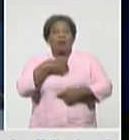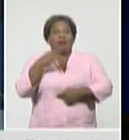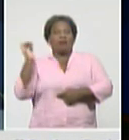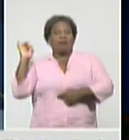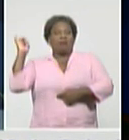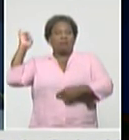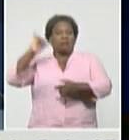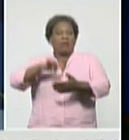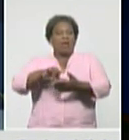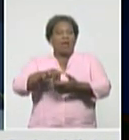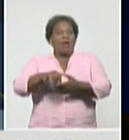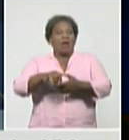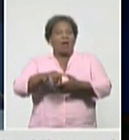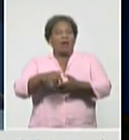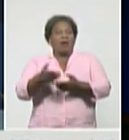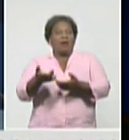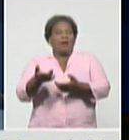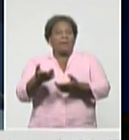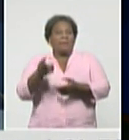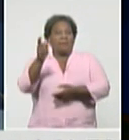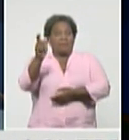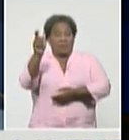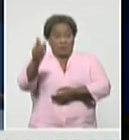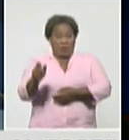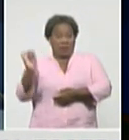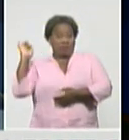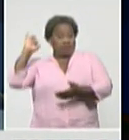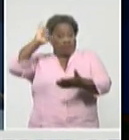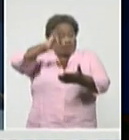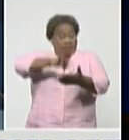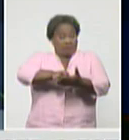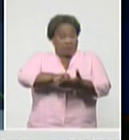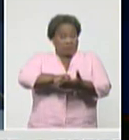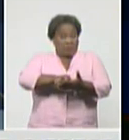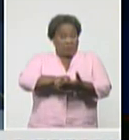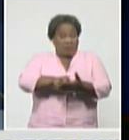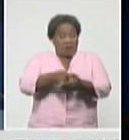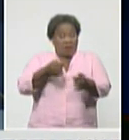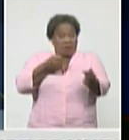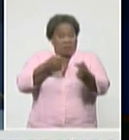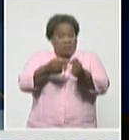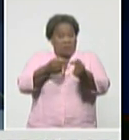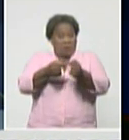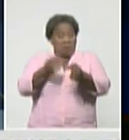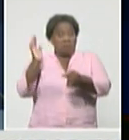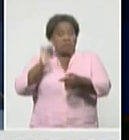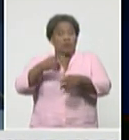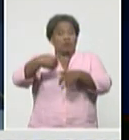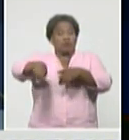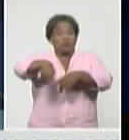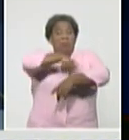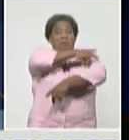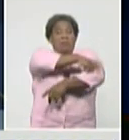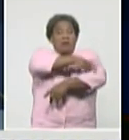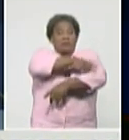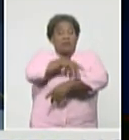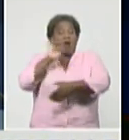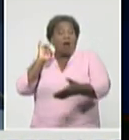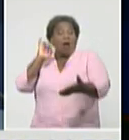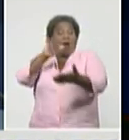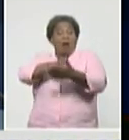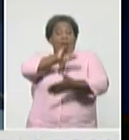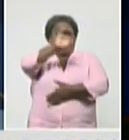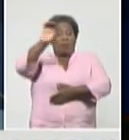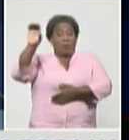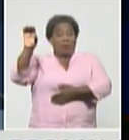país. Es un viajero que regresó recientemente del exterior, del aeropuerto, como siempre